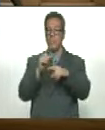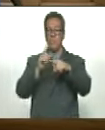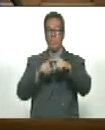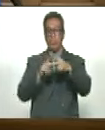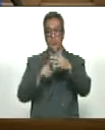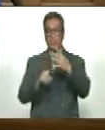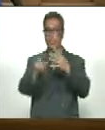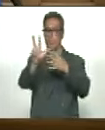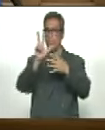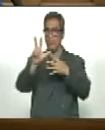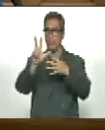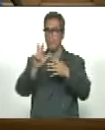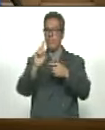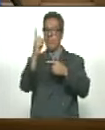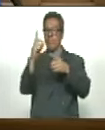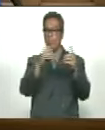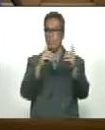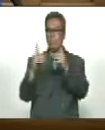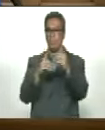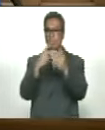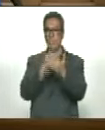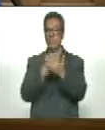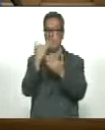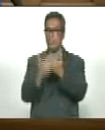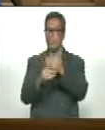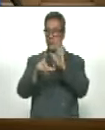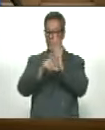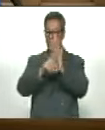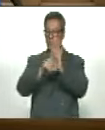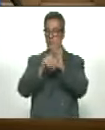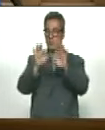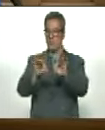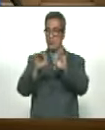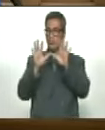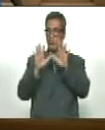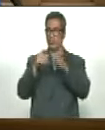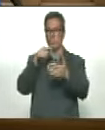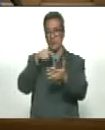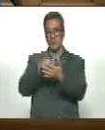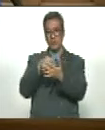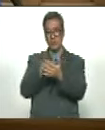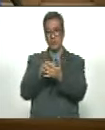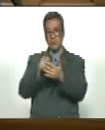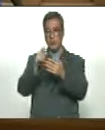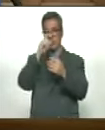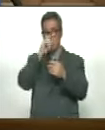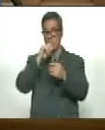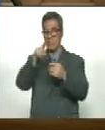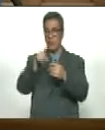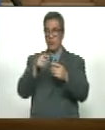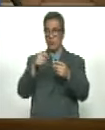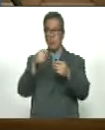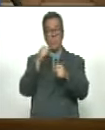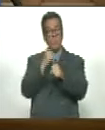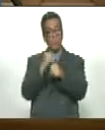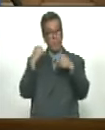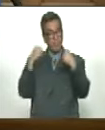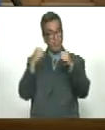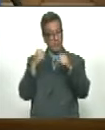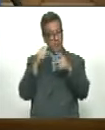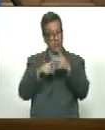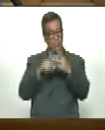Punto número 3. Primera discusión del proyecto de ley especial de endeudamiento anual para el ejercicio